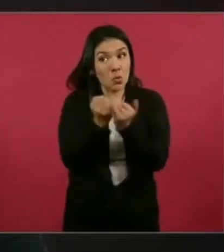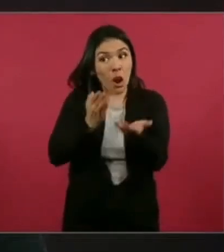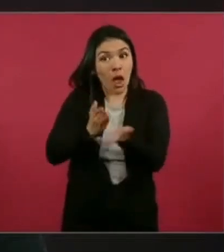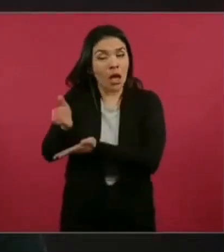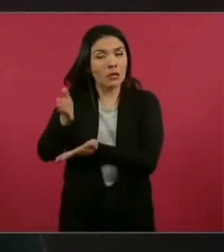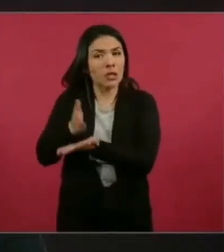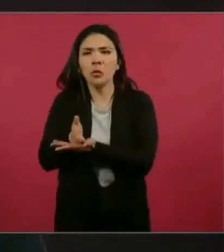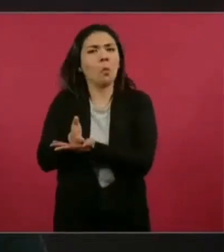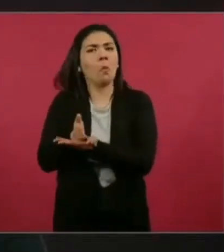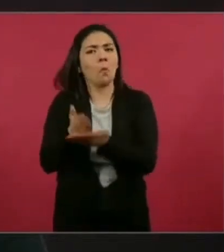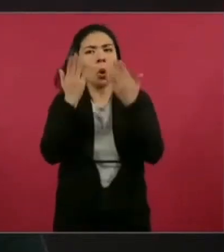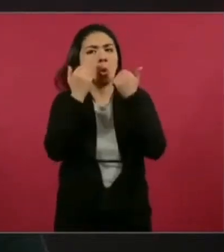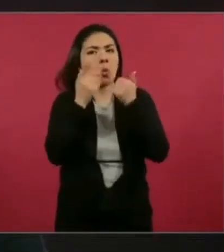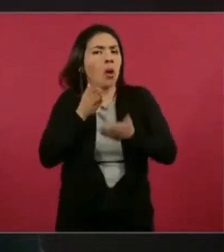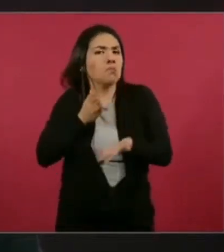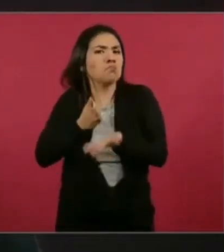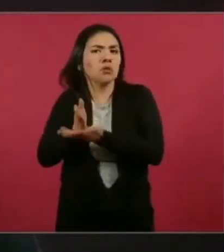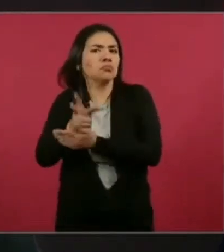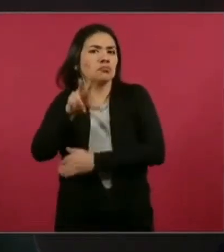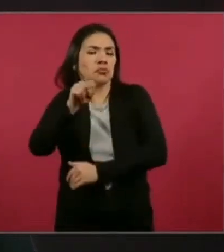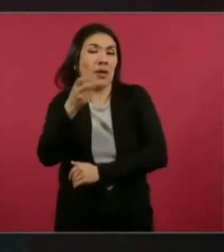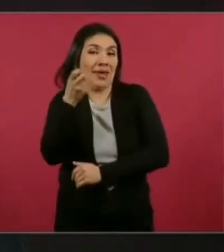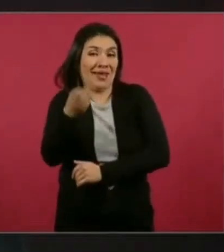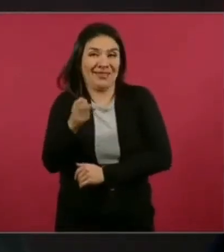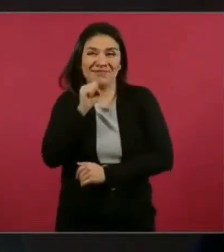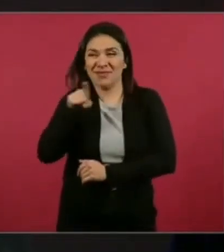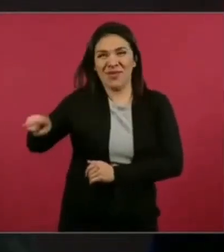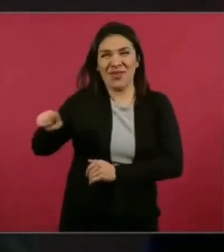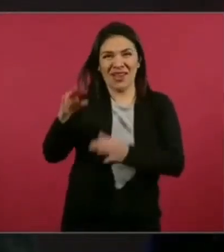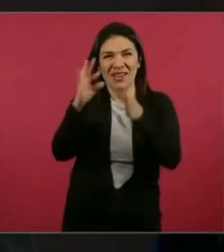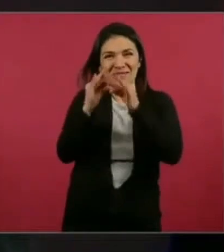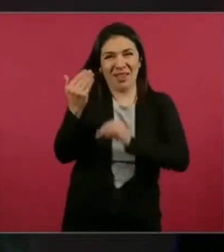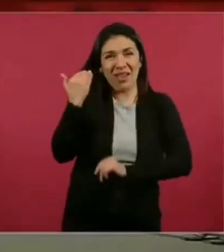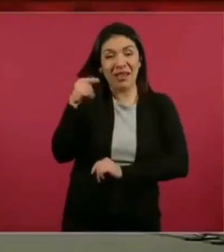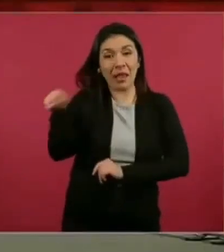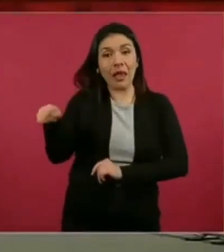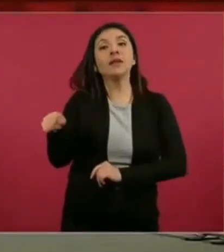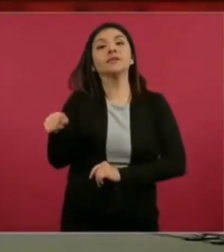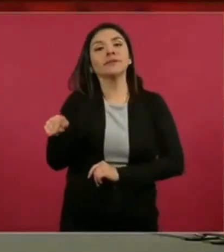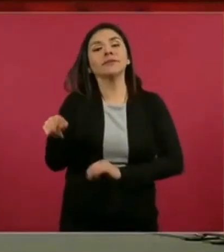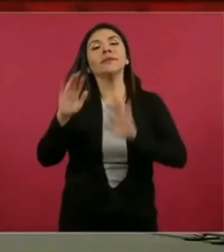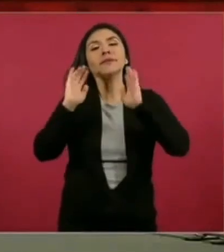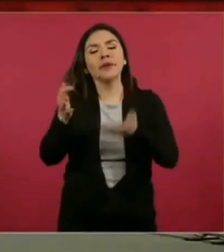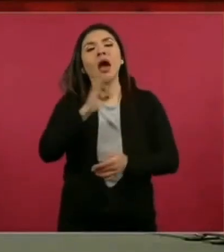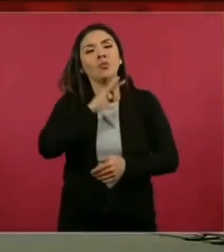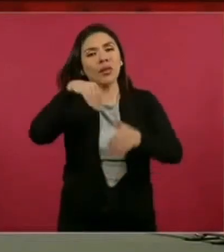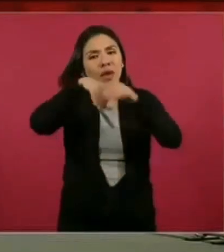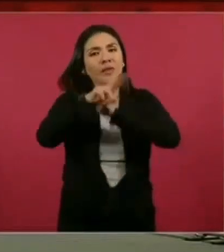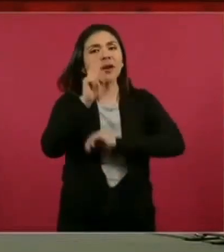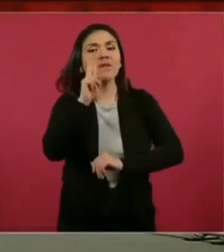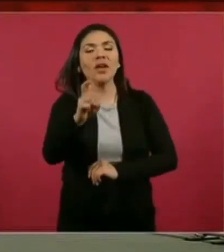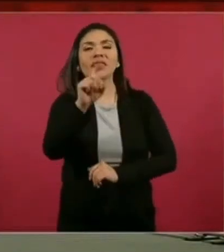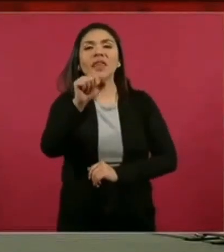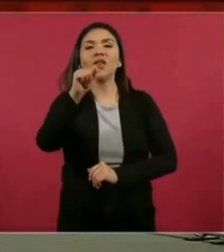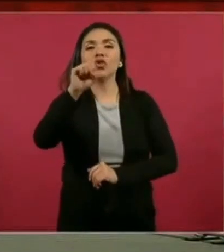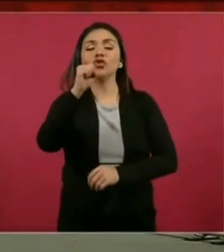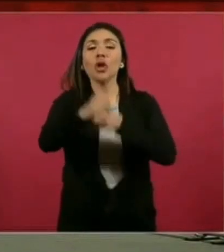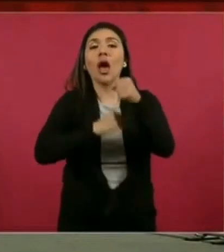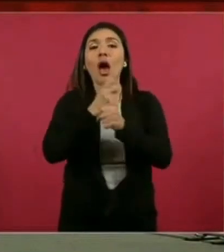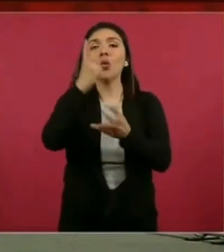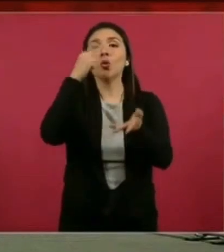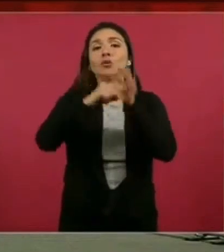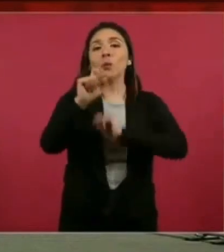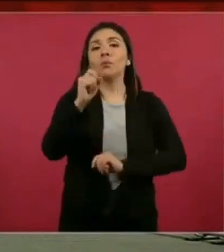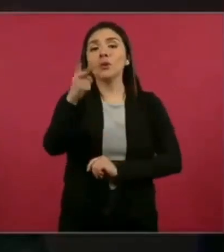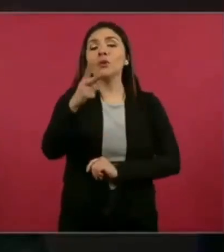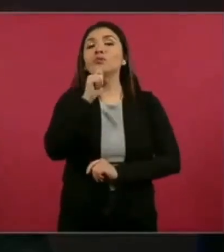no existió ese acceso. Entonces, como lo explicó Jesús, se tuvo acceso a datos ya del 2022 que estaba en